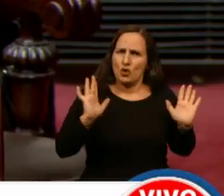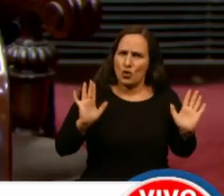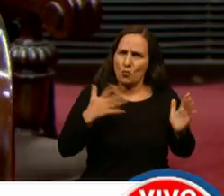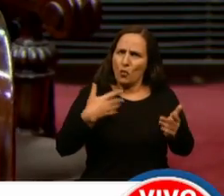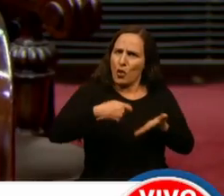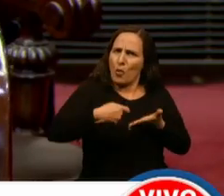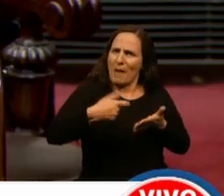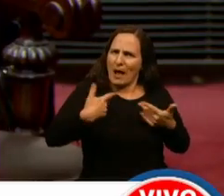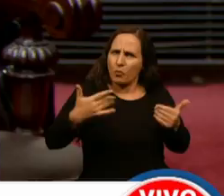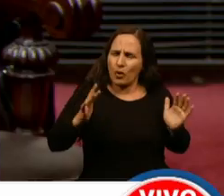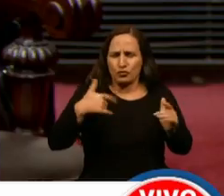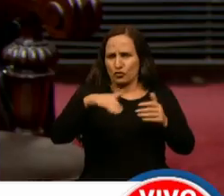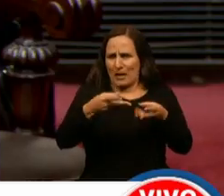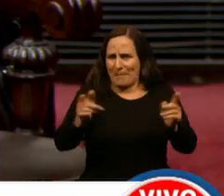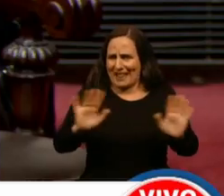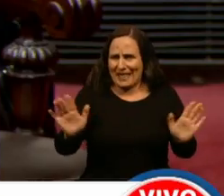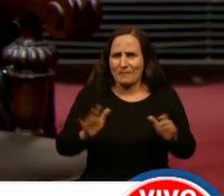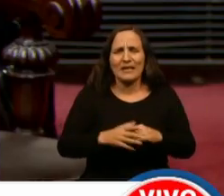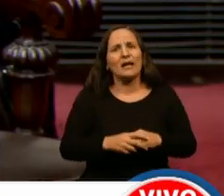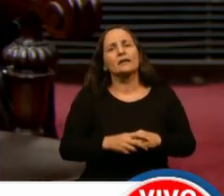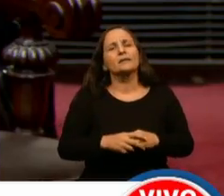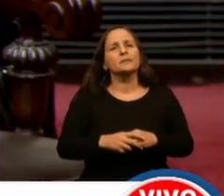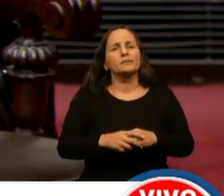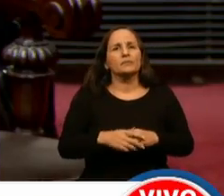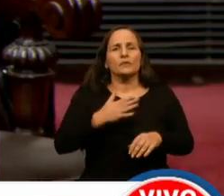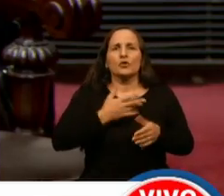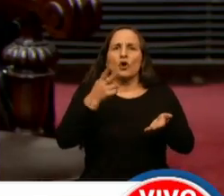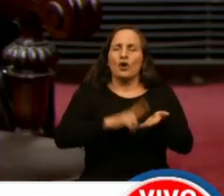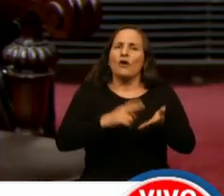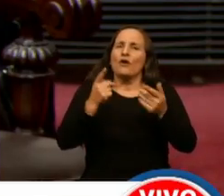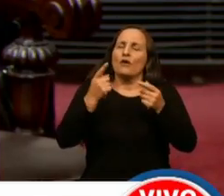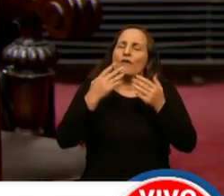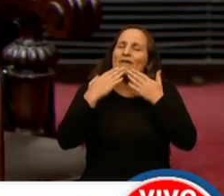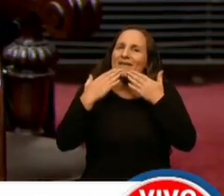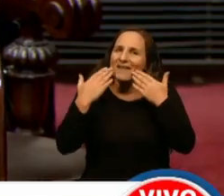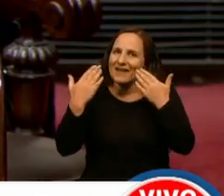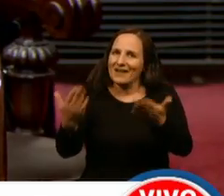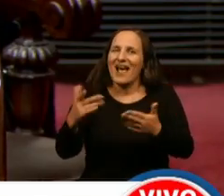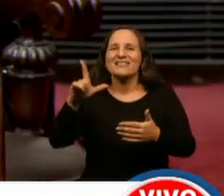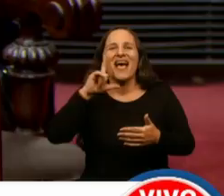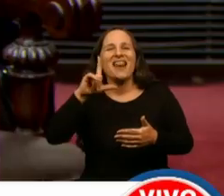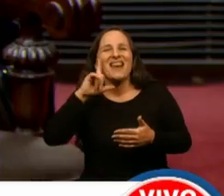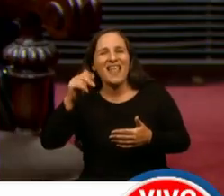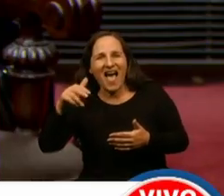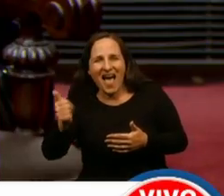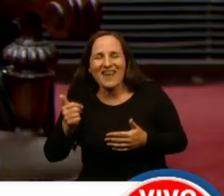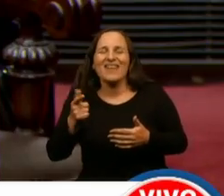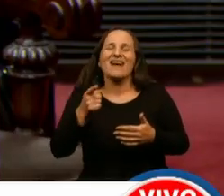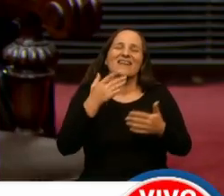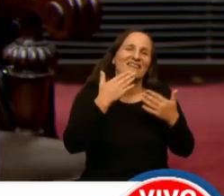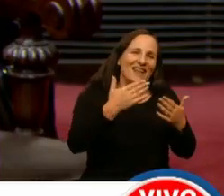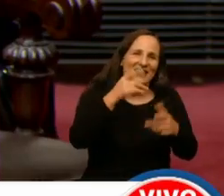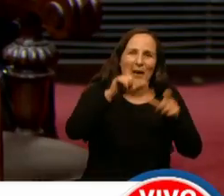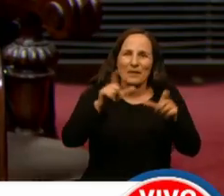para terminar señor presidente reitero mi agradecimiento a liliana quienes han trabajado también